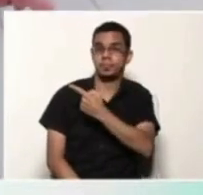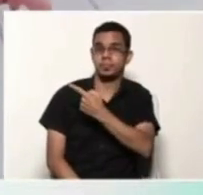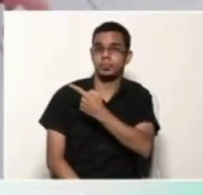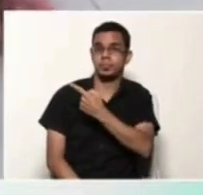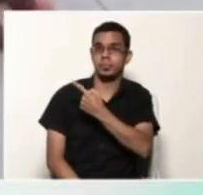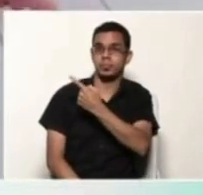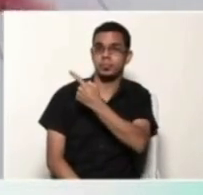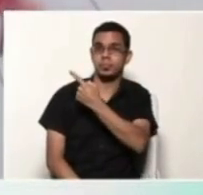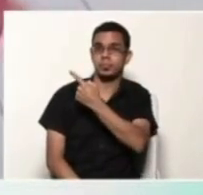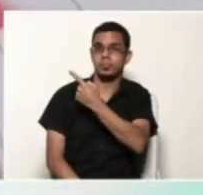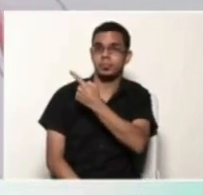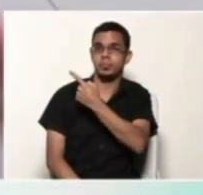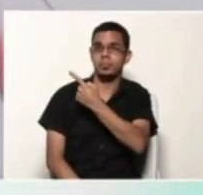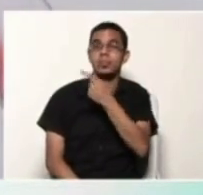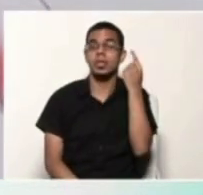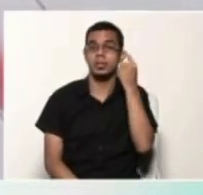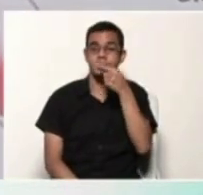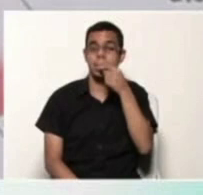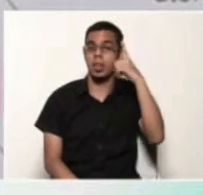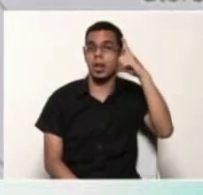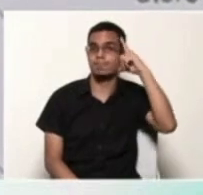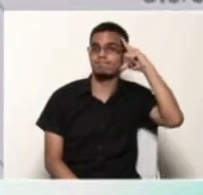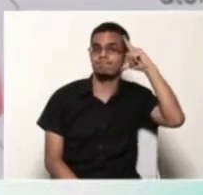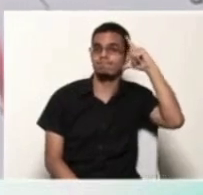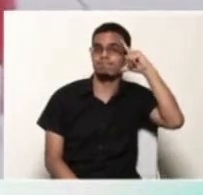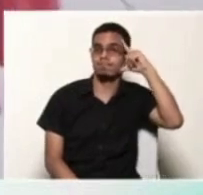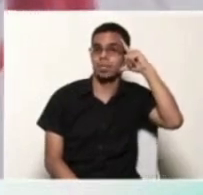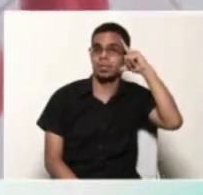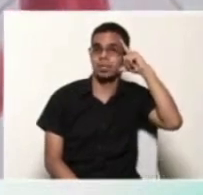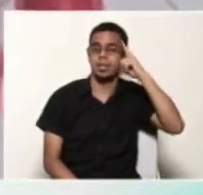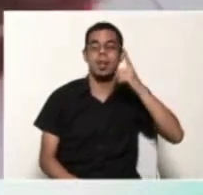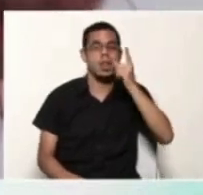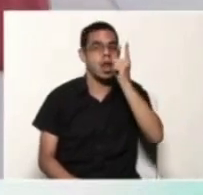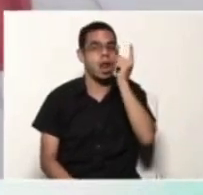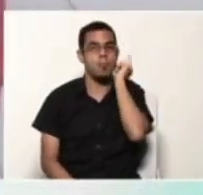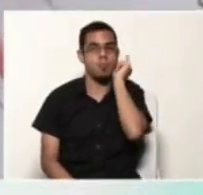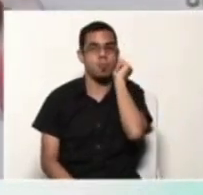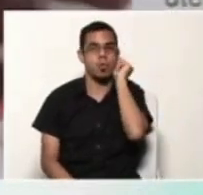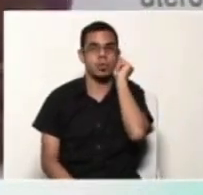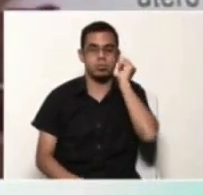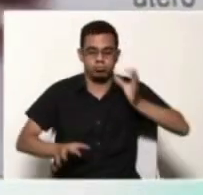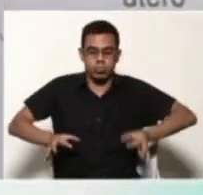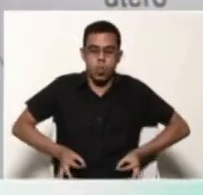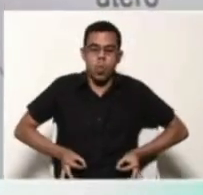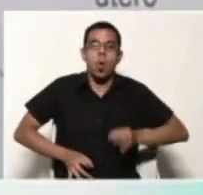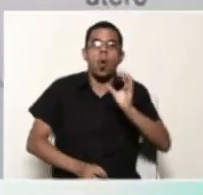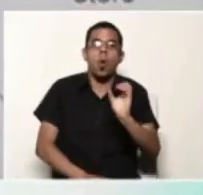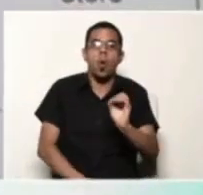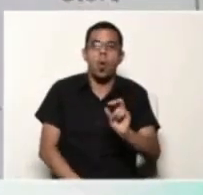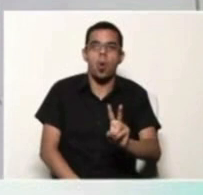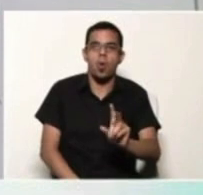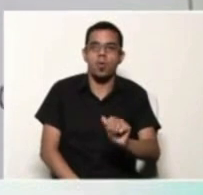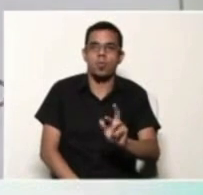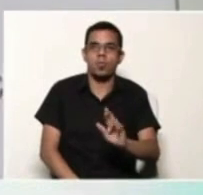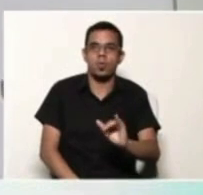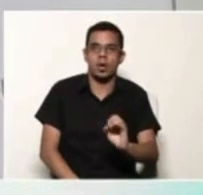órgano genital femenino, ¿verdad? Está constituido por los ovarios, el